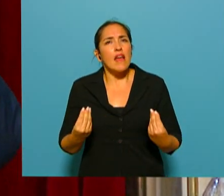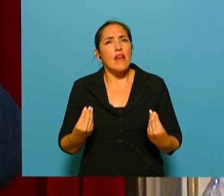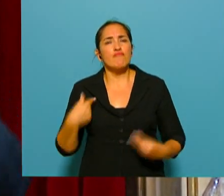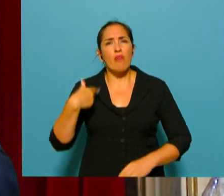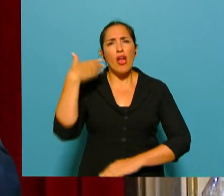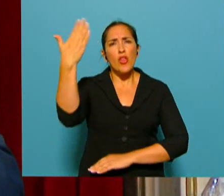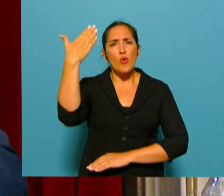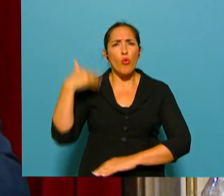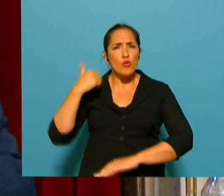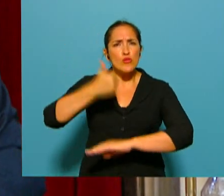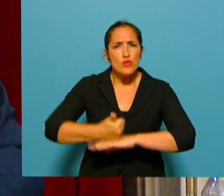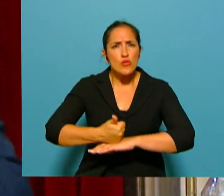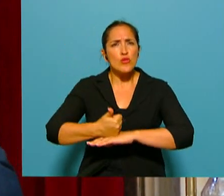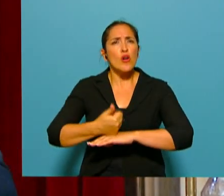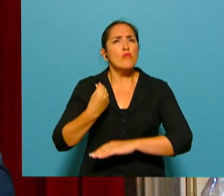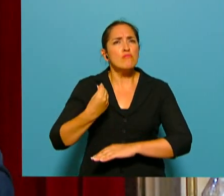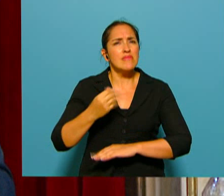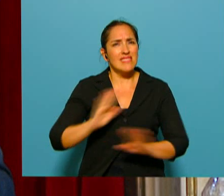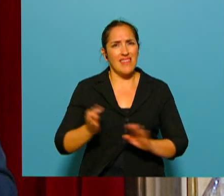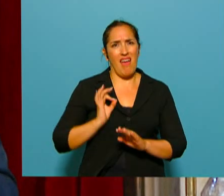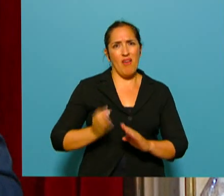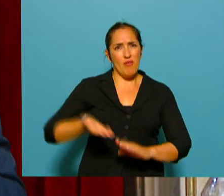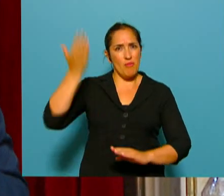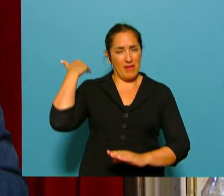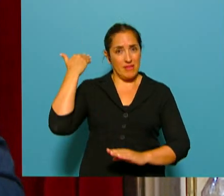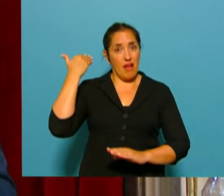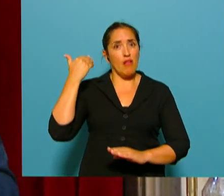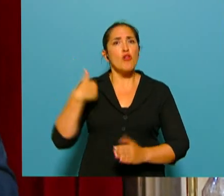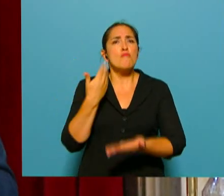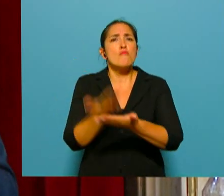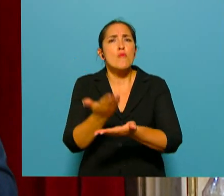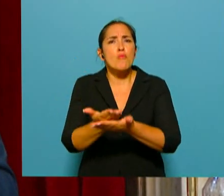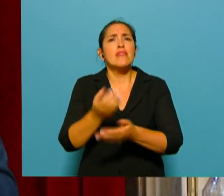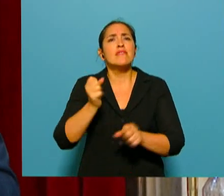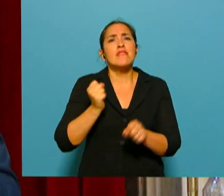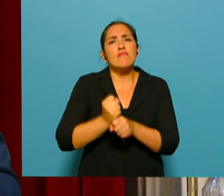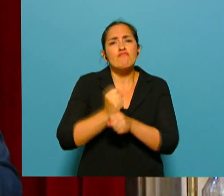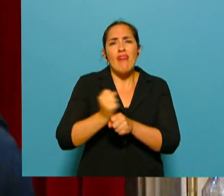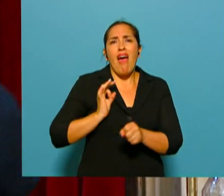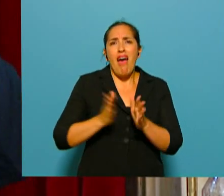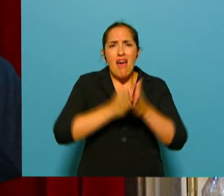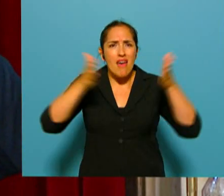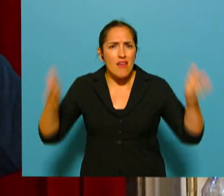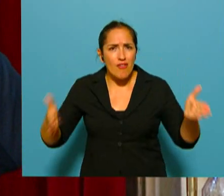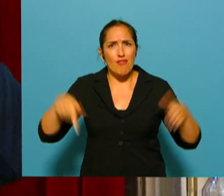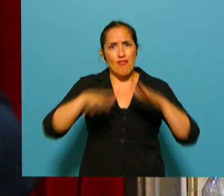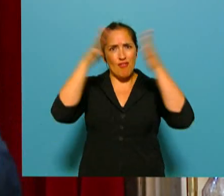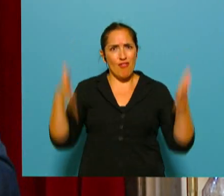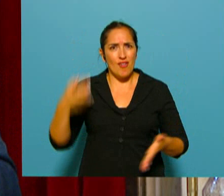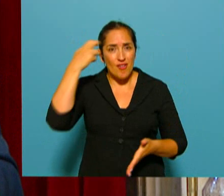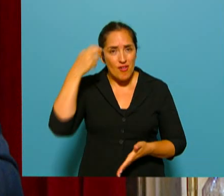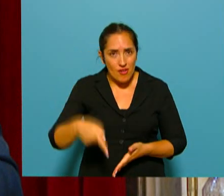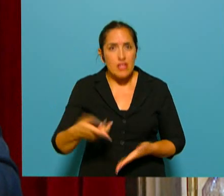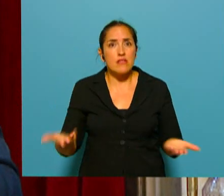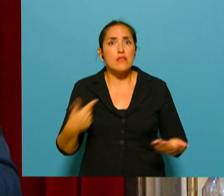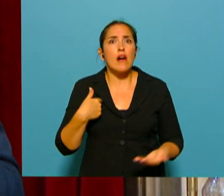que rindo cuentas de lo hecho en el año que ha pasado y propongo acciones para el año legislativo que se inicia, es la oportunidad que